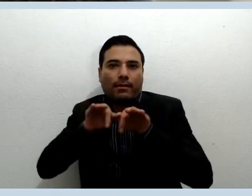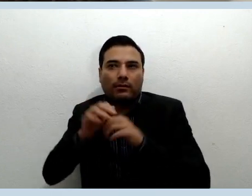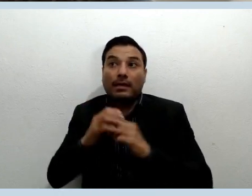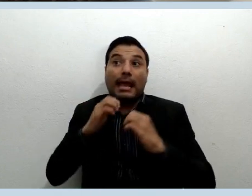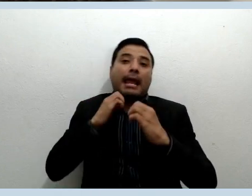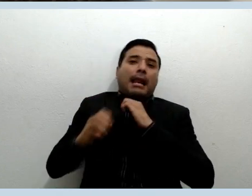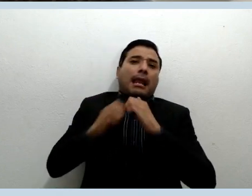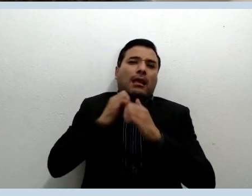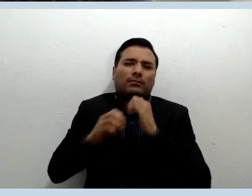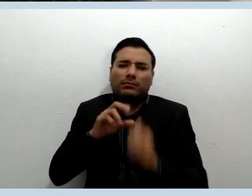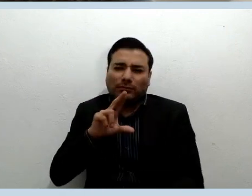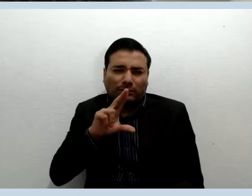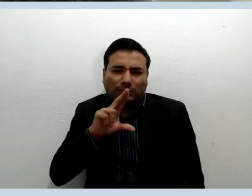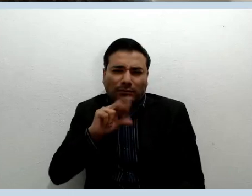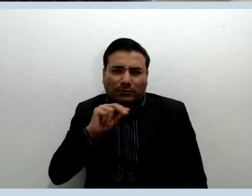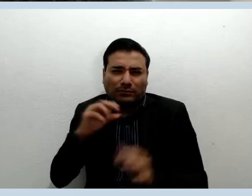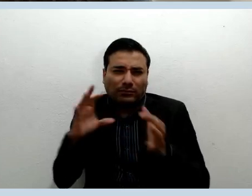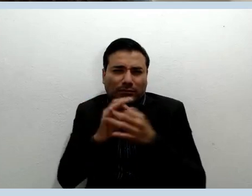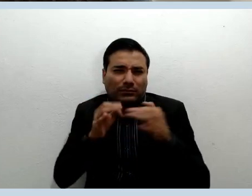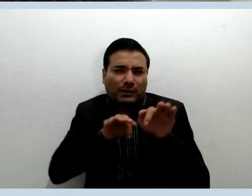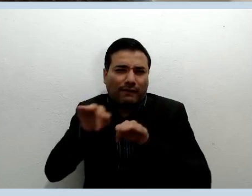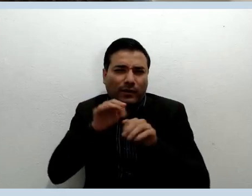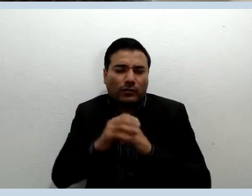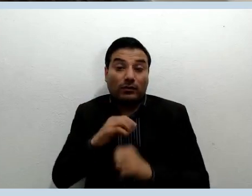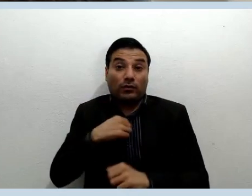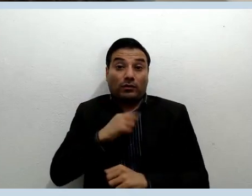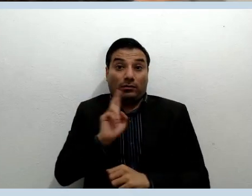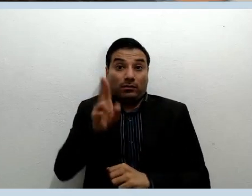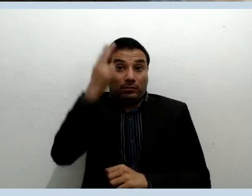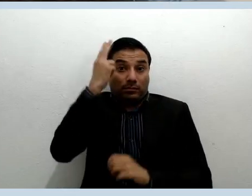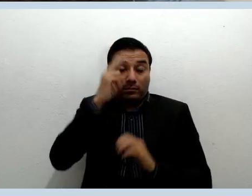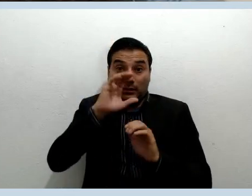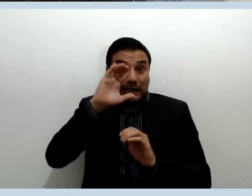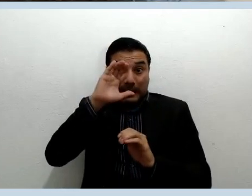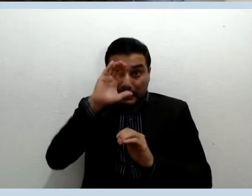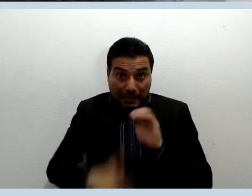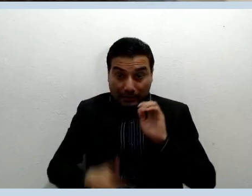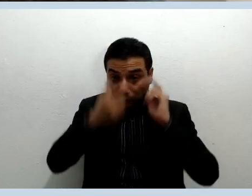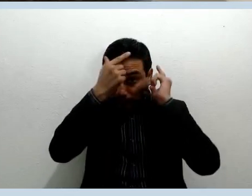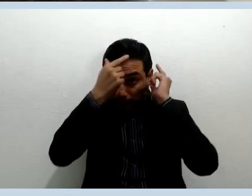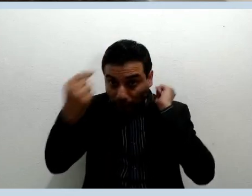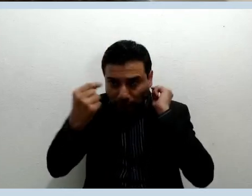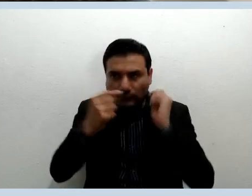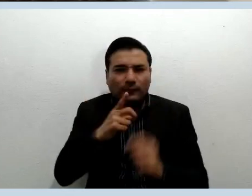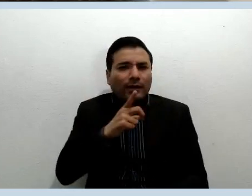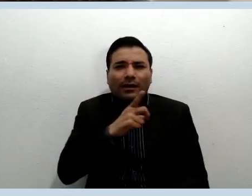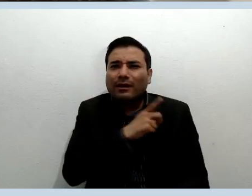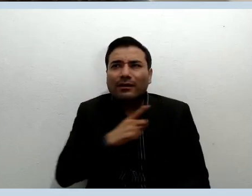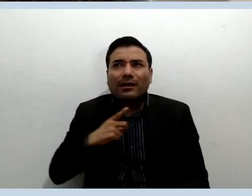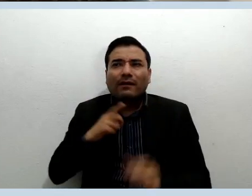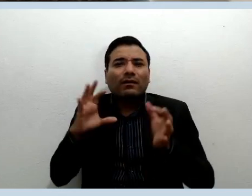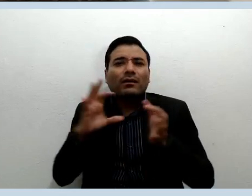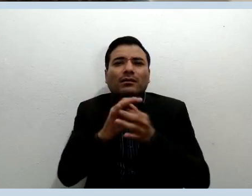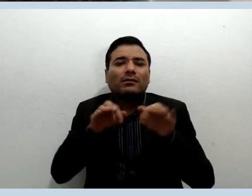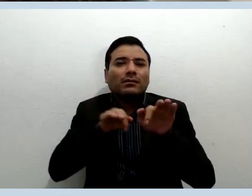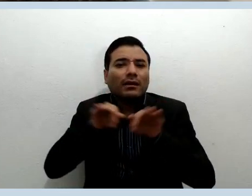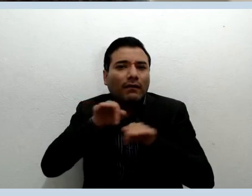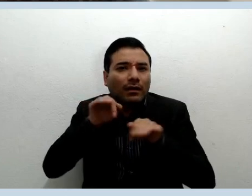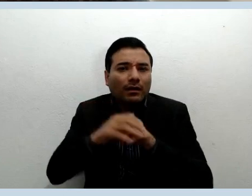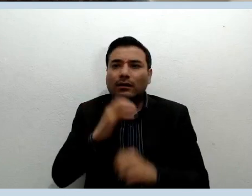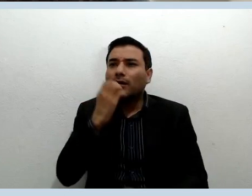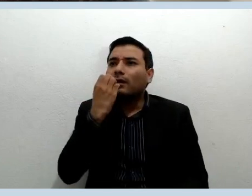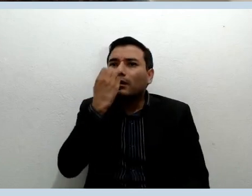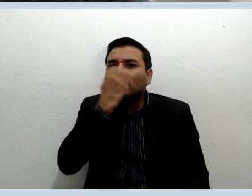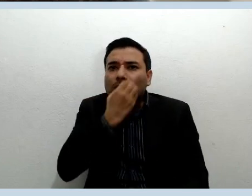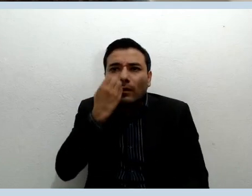final bueno salimos de la carrera y créanme que la gente colabora con no importa tu escuela no importa tu formación no importa